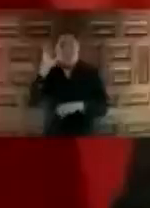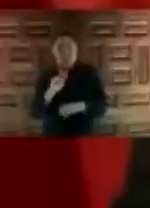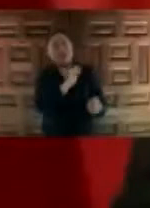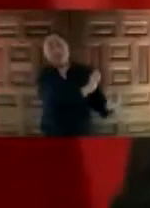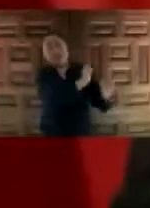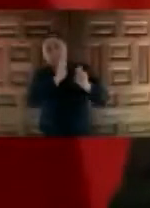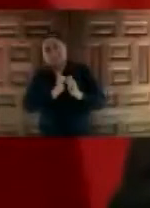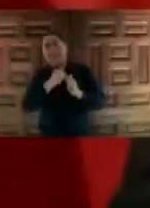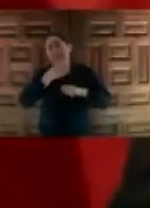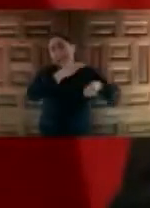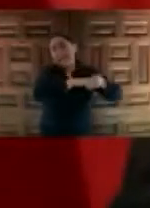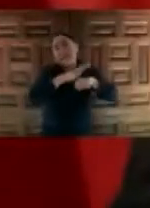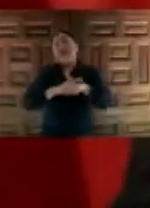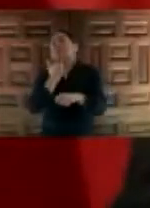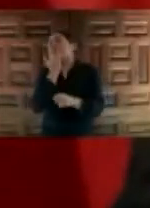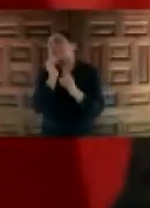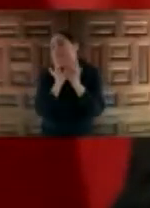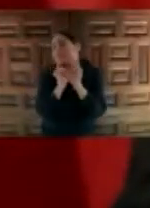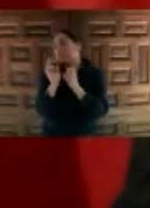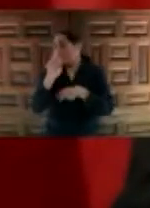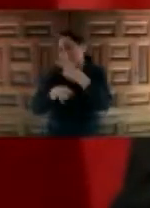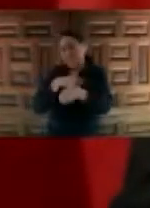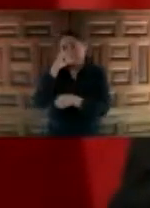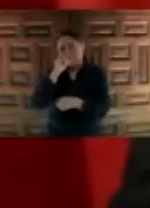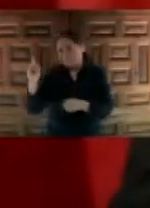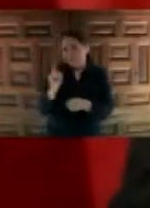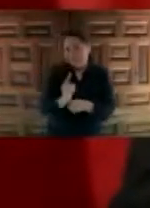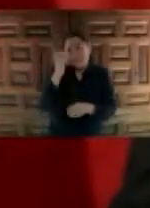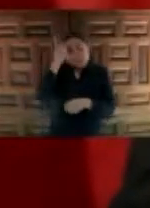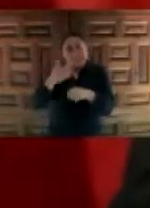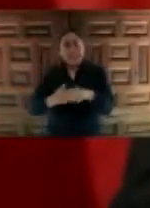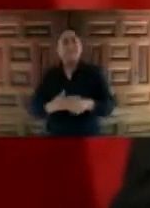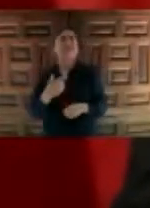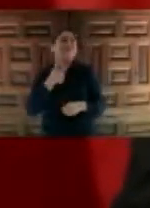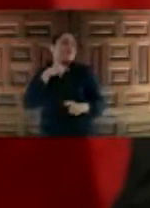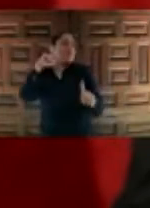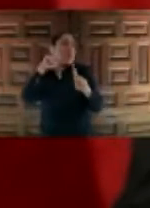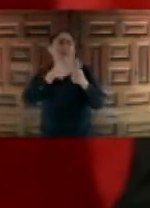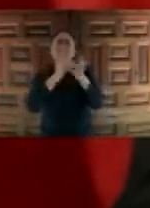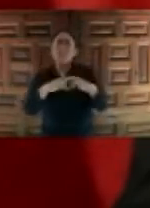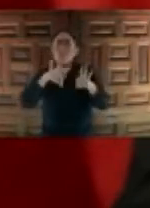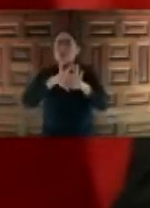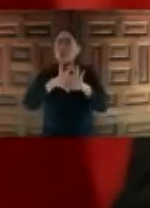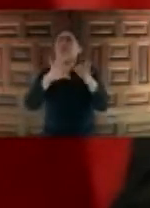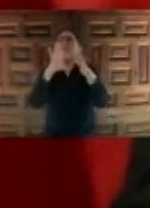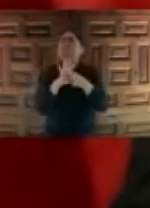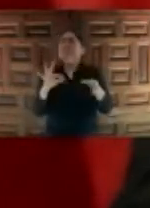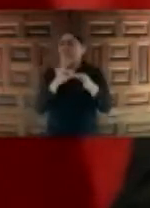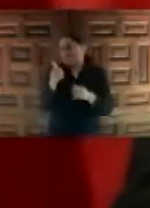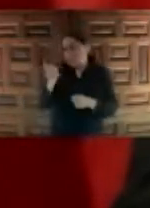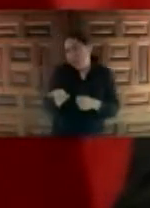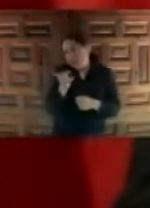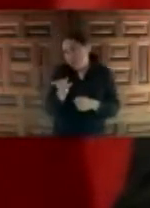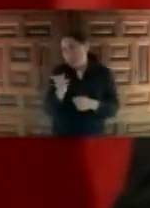transmita, y una sincera disculpa porque no pudo participar personalmente. Quiero centrar mi participación en esta tarde en cuanto a esta pregunta